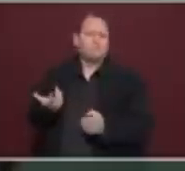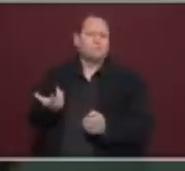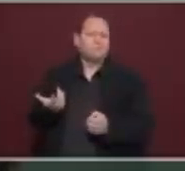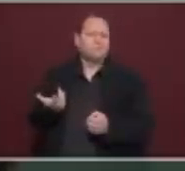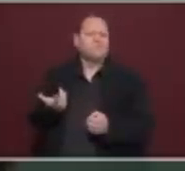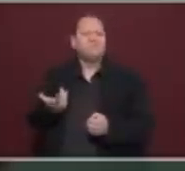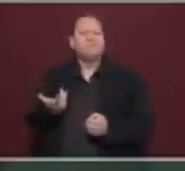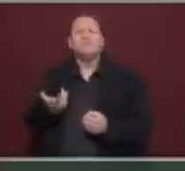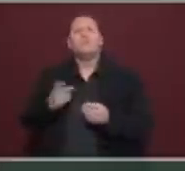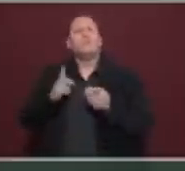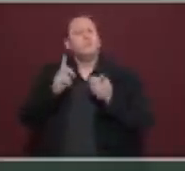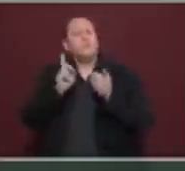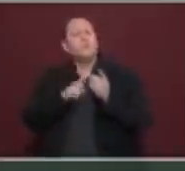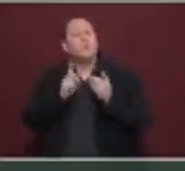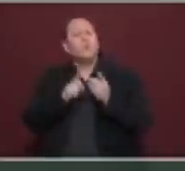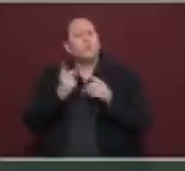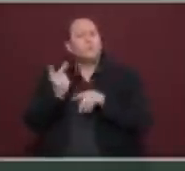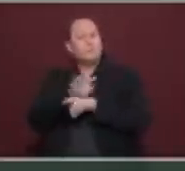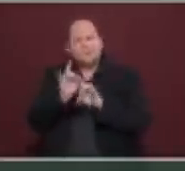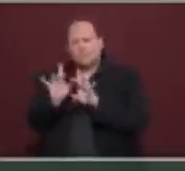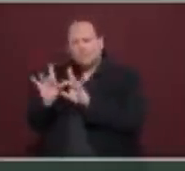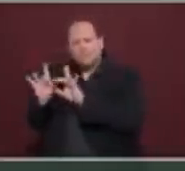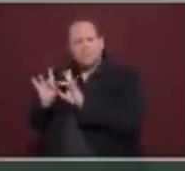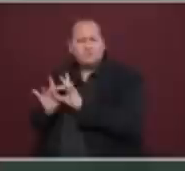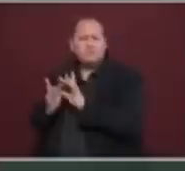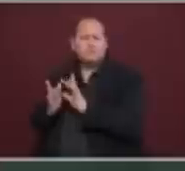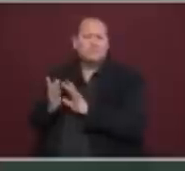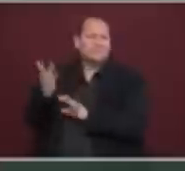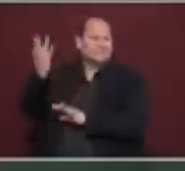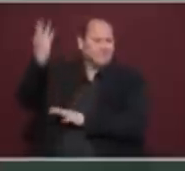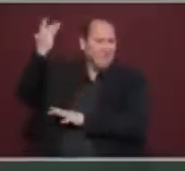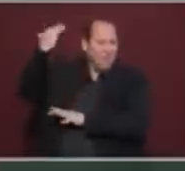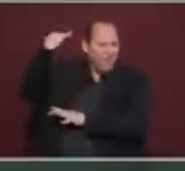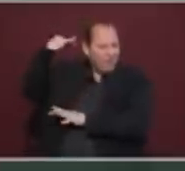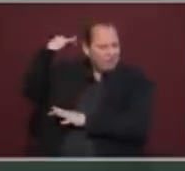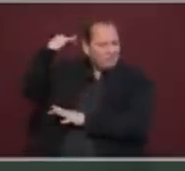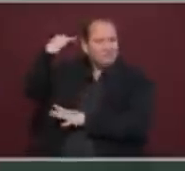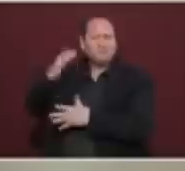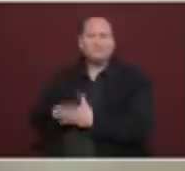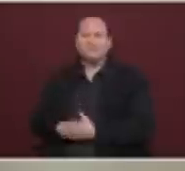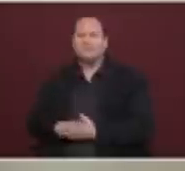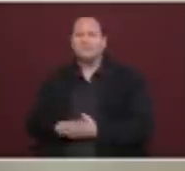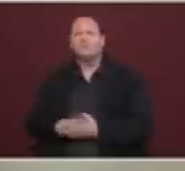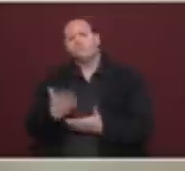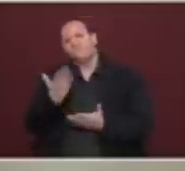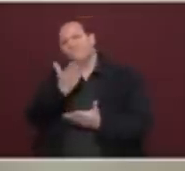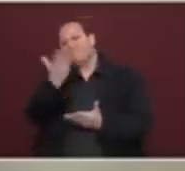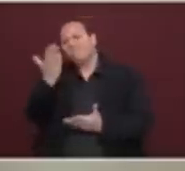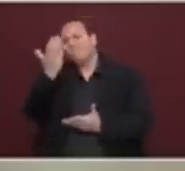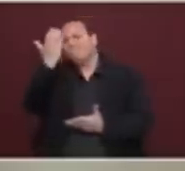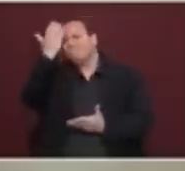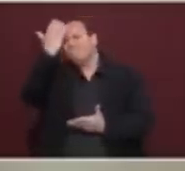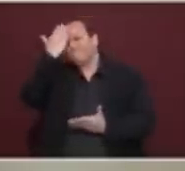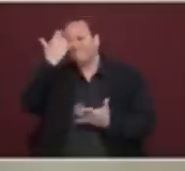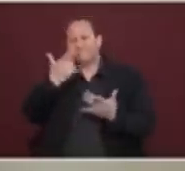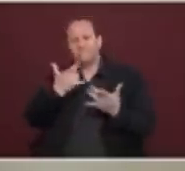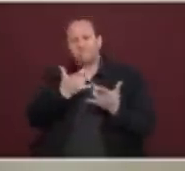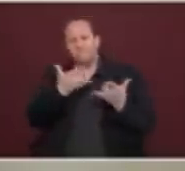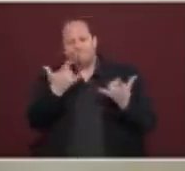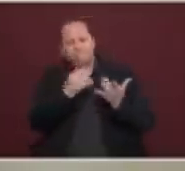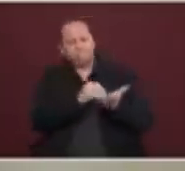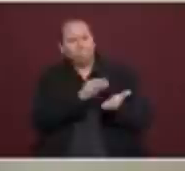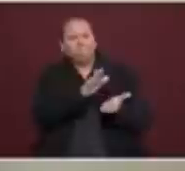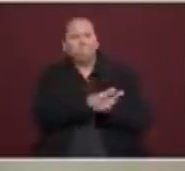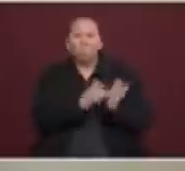se llevaron a cabo y qué son conocidos de dominio